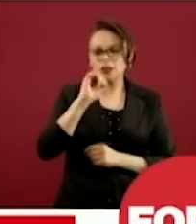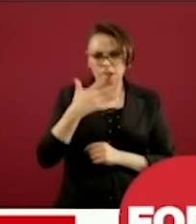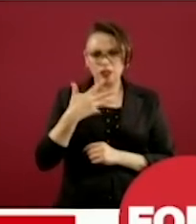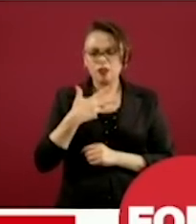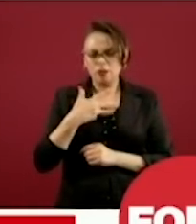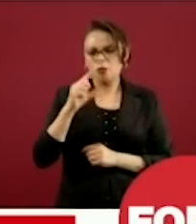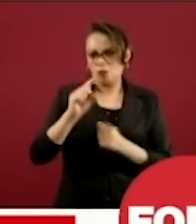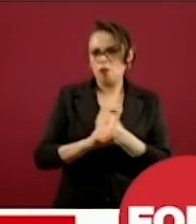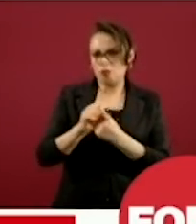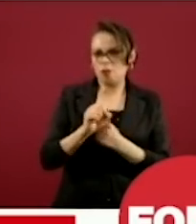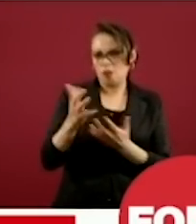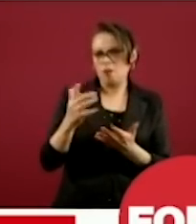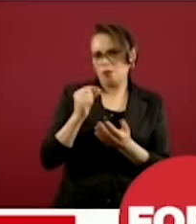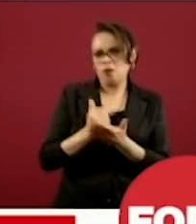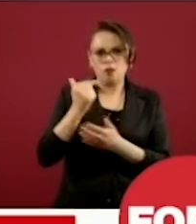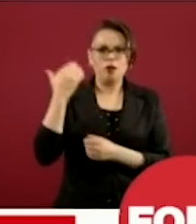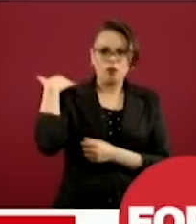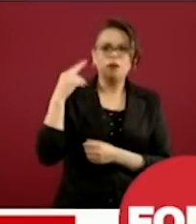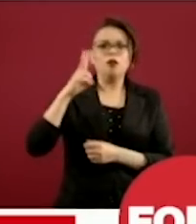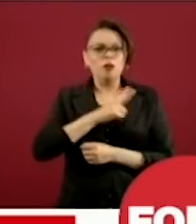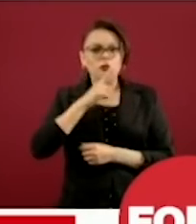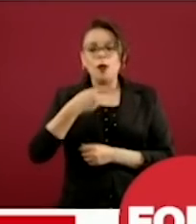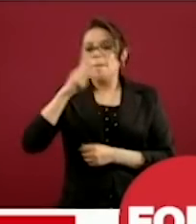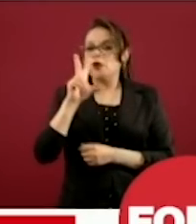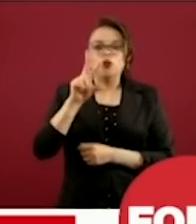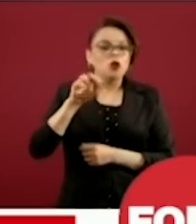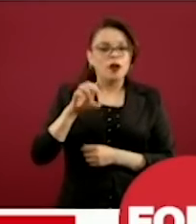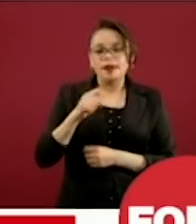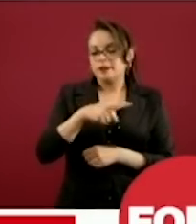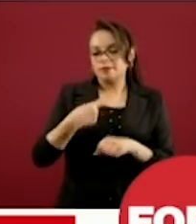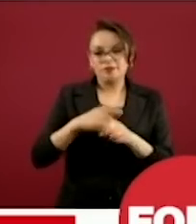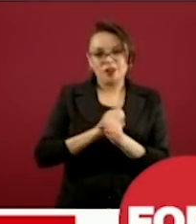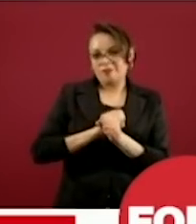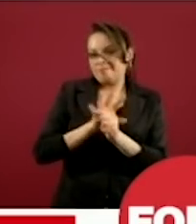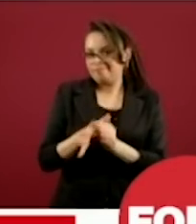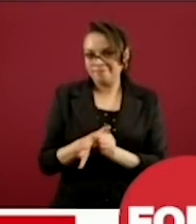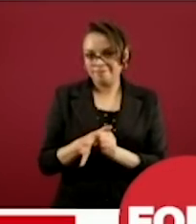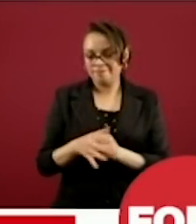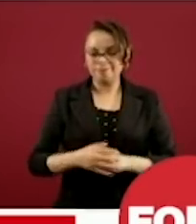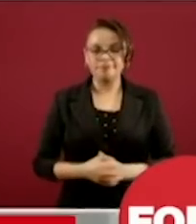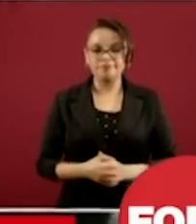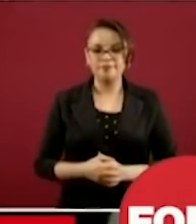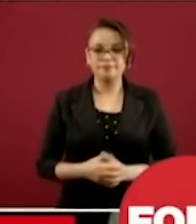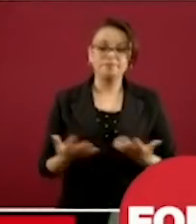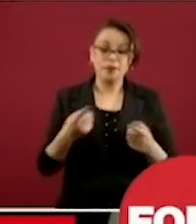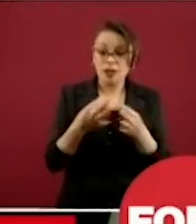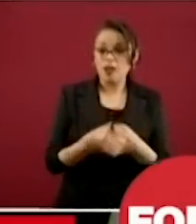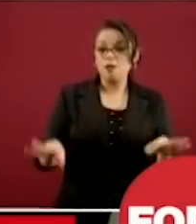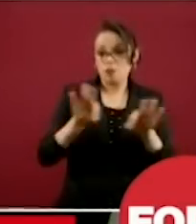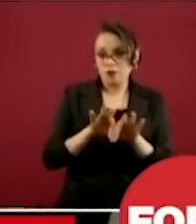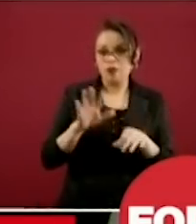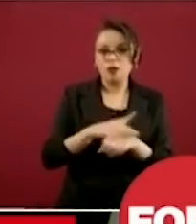respiratoria aguda, pero no era COVID-19. Esto es importante porque en la medida que vamos dando seguimiento y vamos